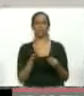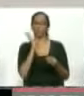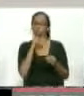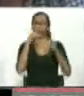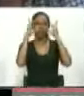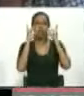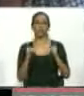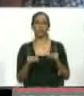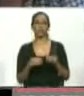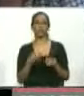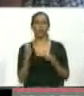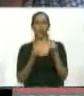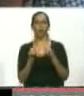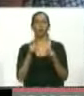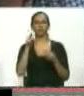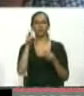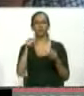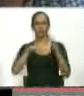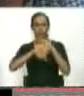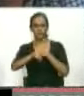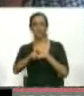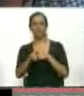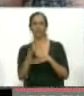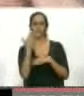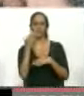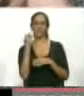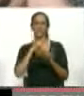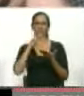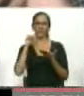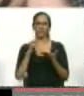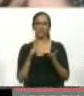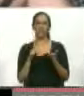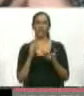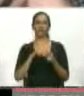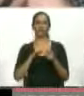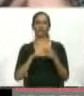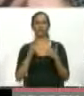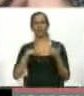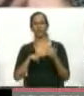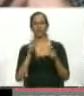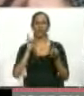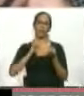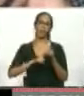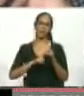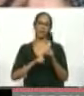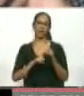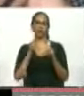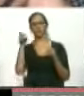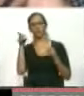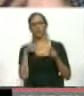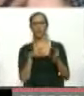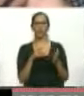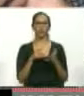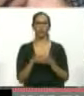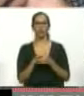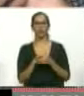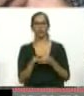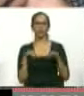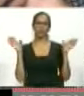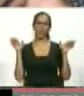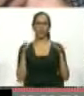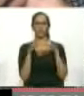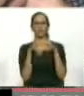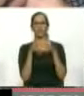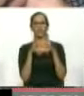otros mismos hacemos si tú sales si tú sales frente a la asamblea nacional esto se volvió con mi esposa quizás con ayudas y son un grupito